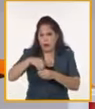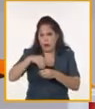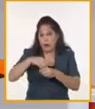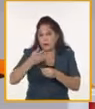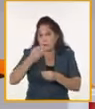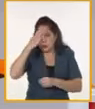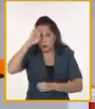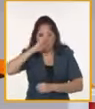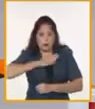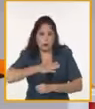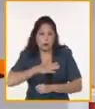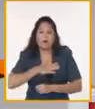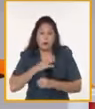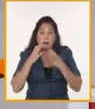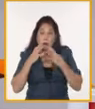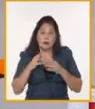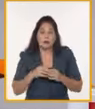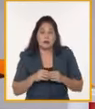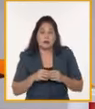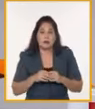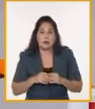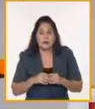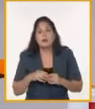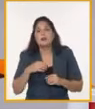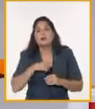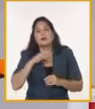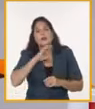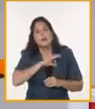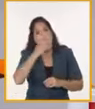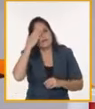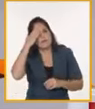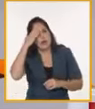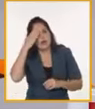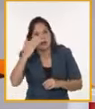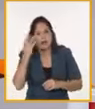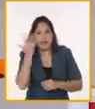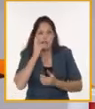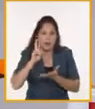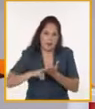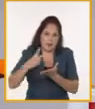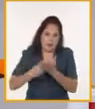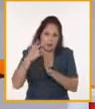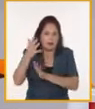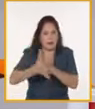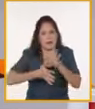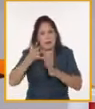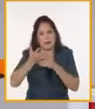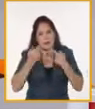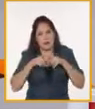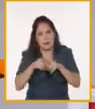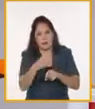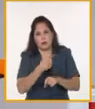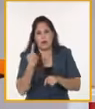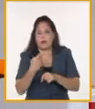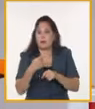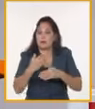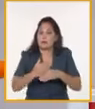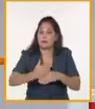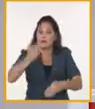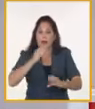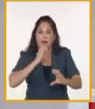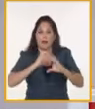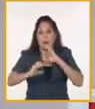dialctica que realiza nuestro país yo siempre agradezco a los intérpretes de la lengua de seña que nos acompañan que rompan Las barreras